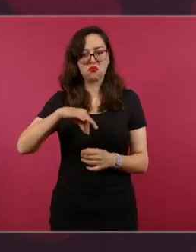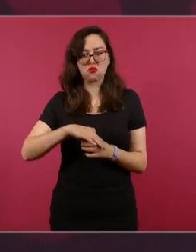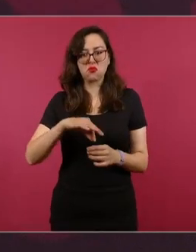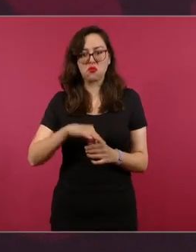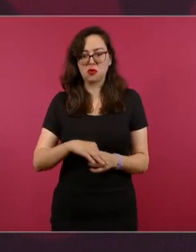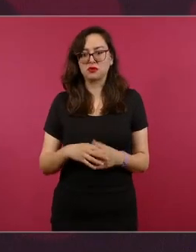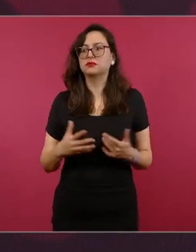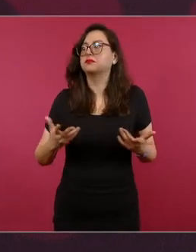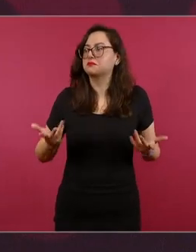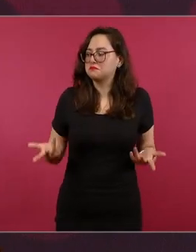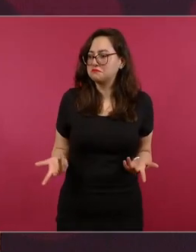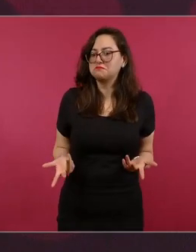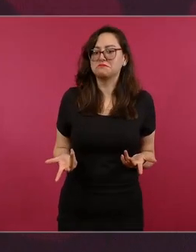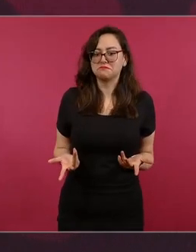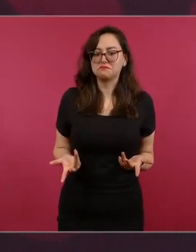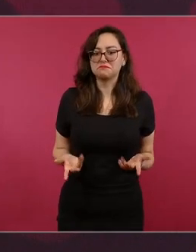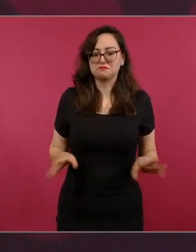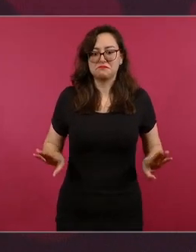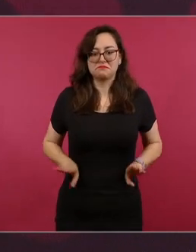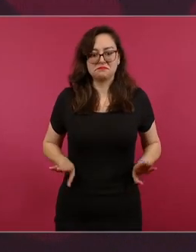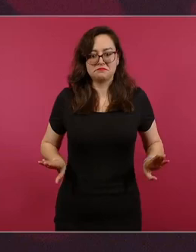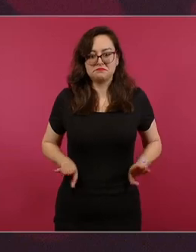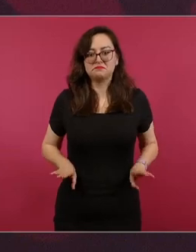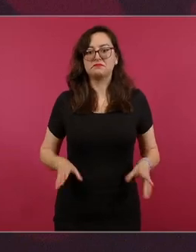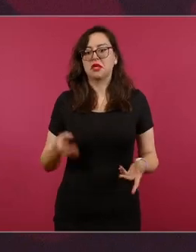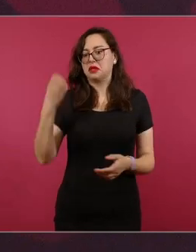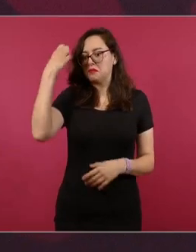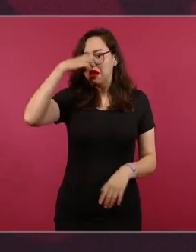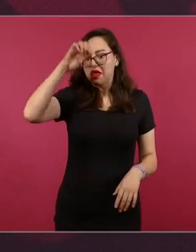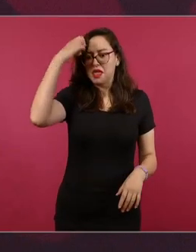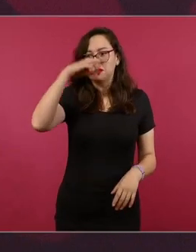una muy buena trayectoria.